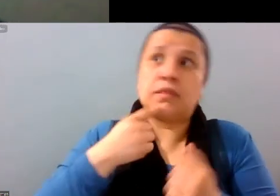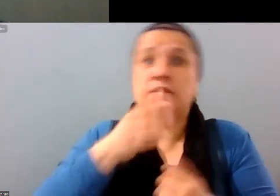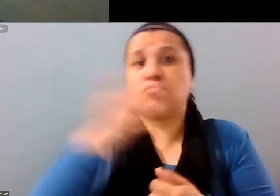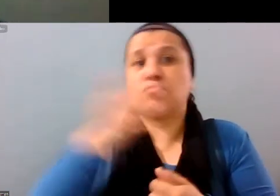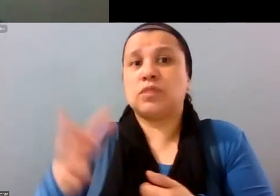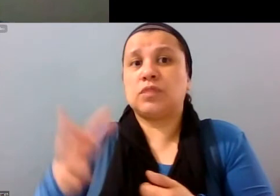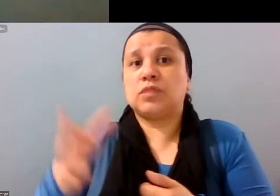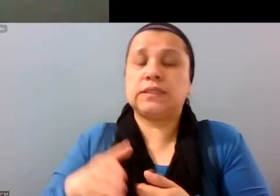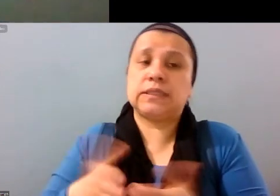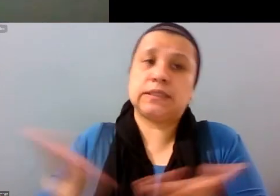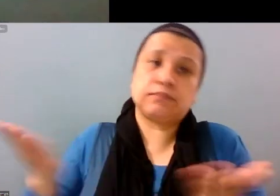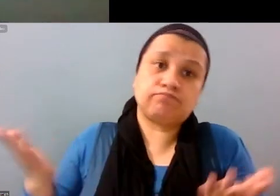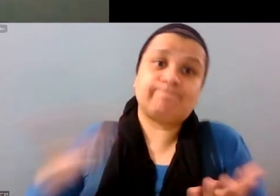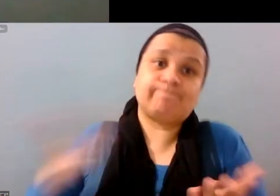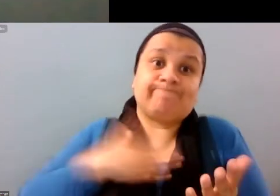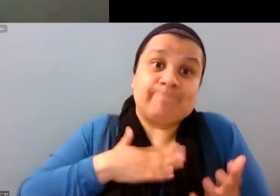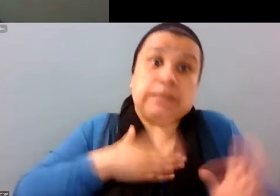caso de mis hijos